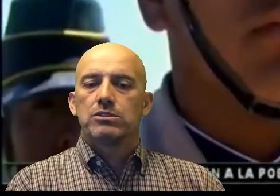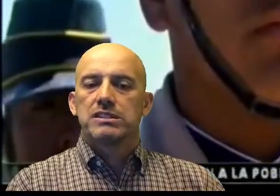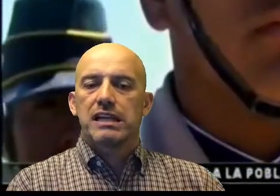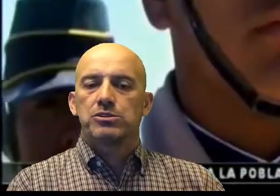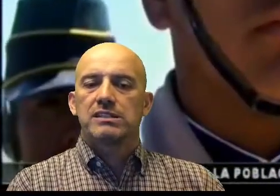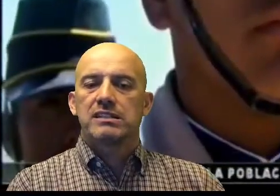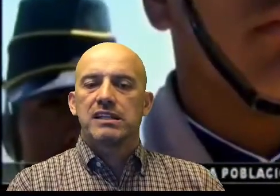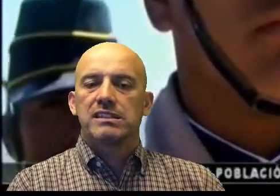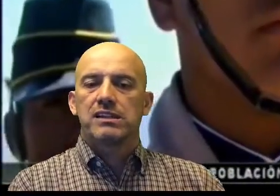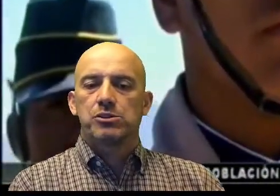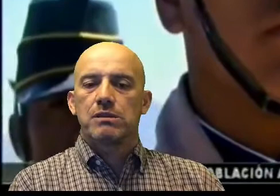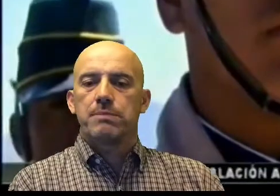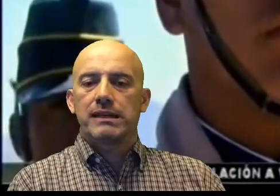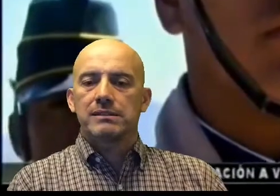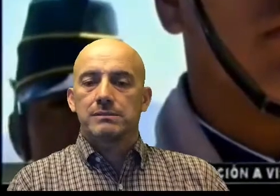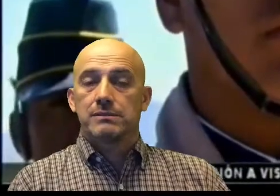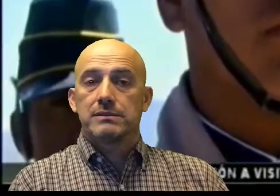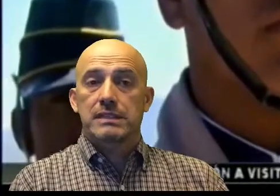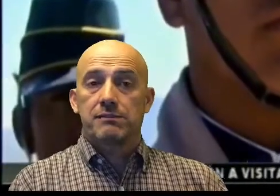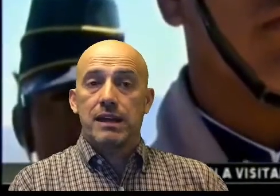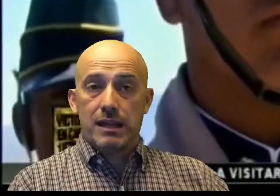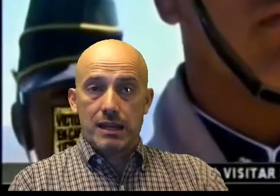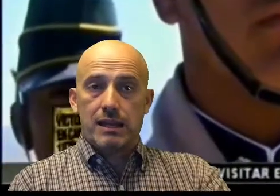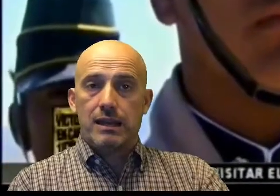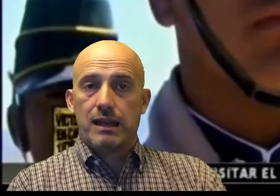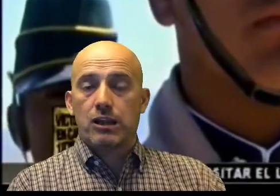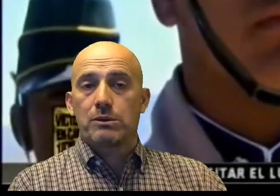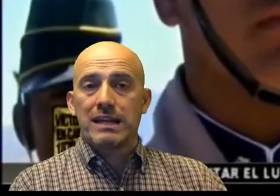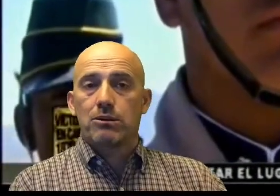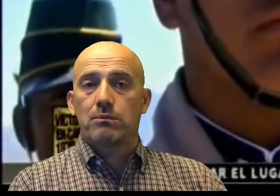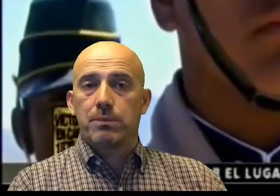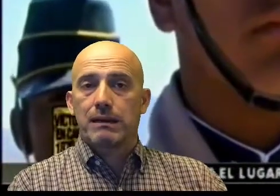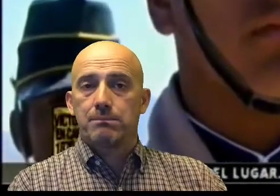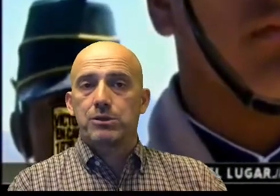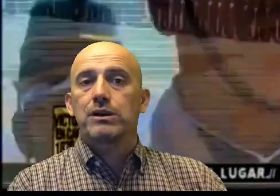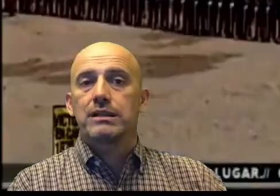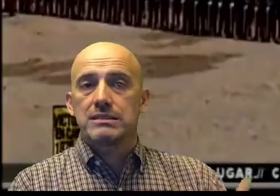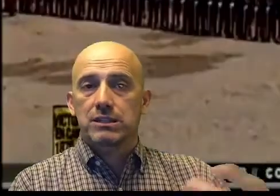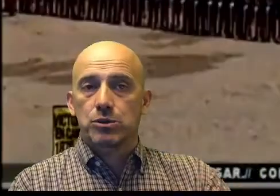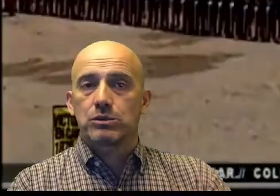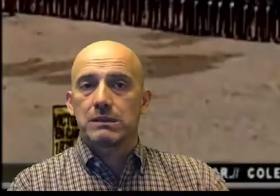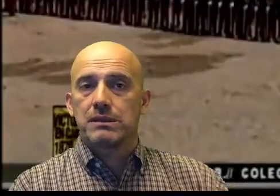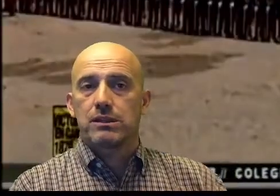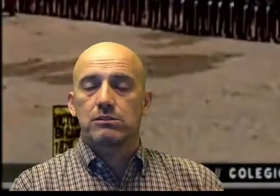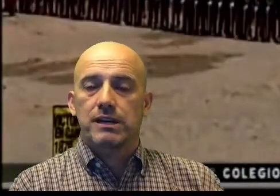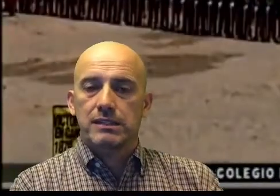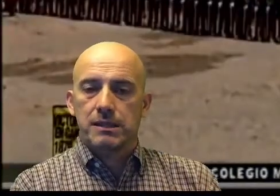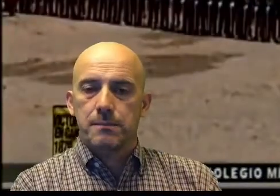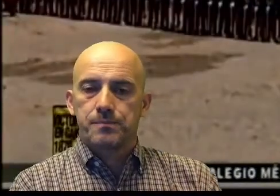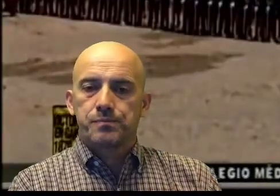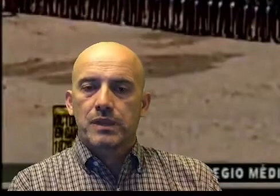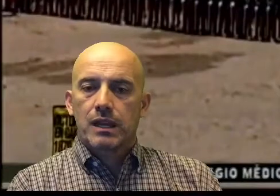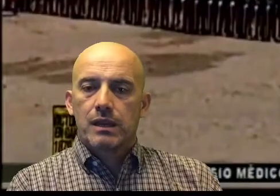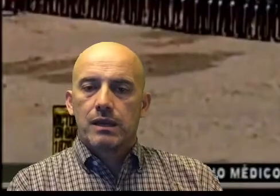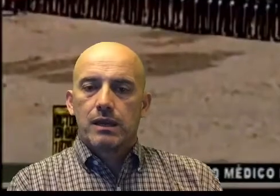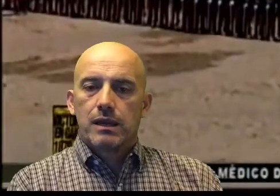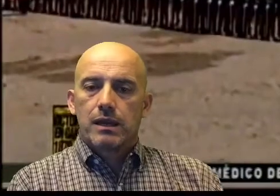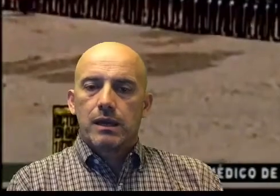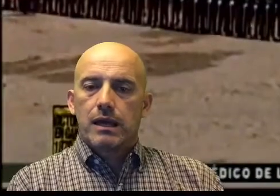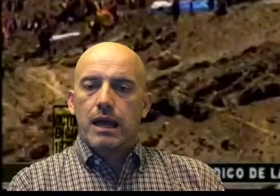de consideración existente el interior del país es fiel al que comanda con campero en ese sector justamente antofagasta